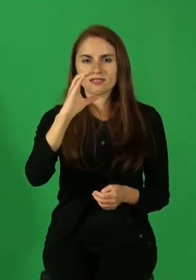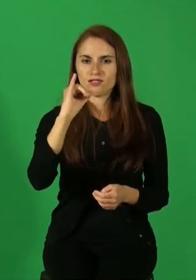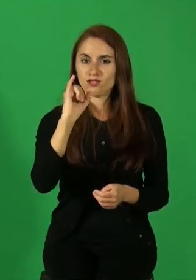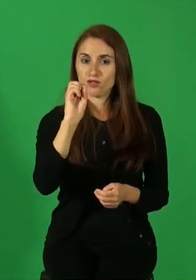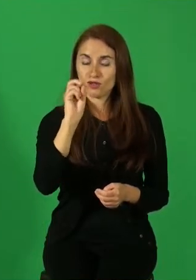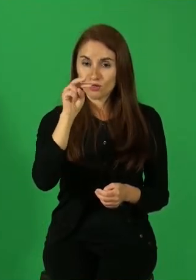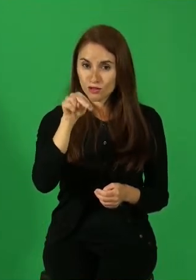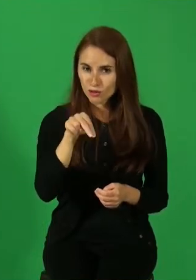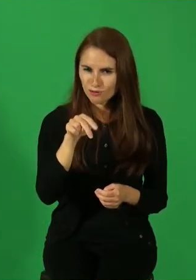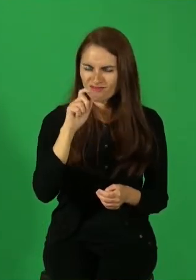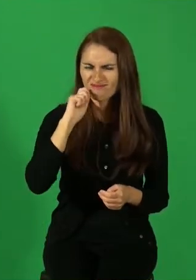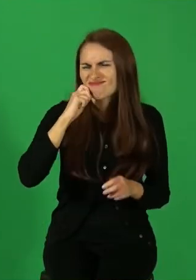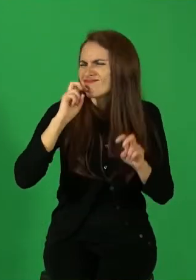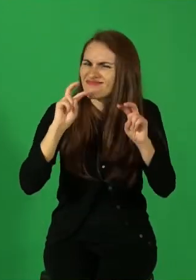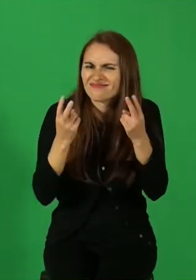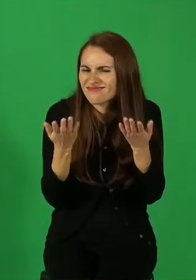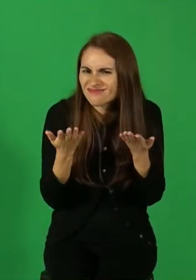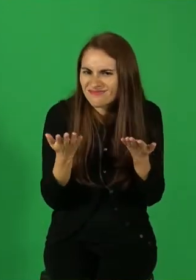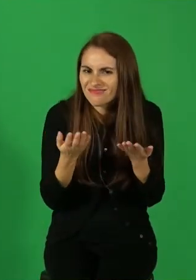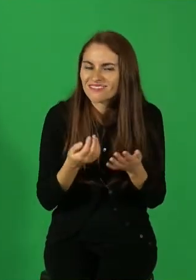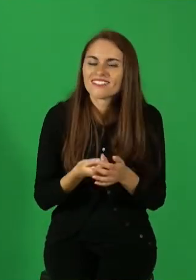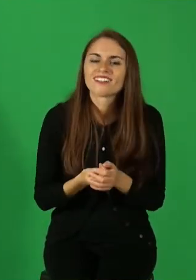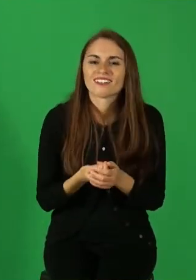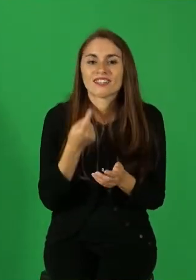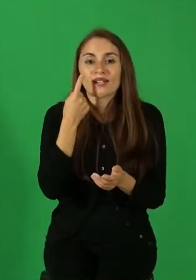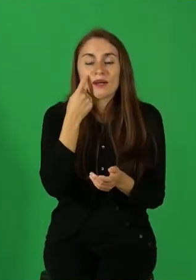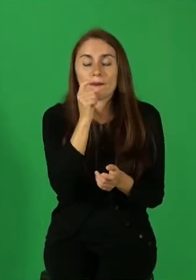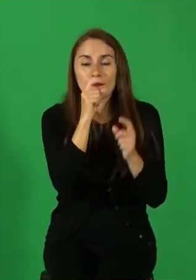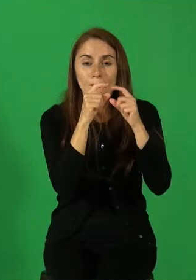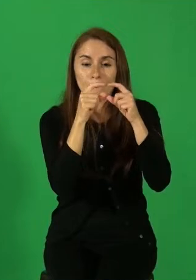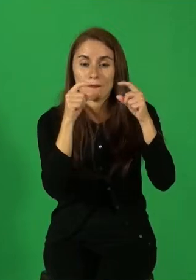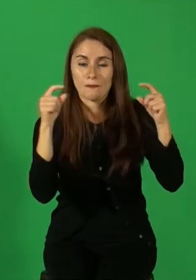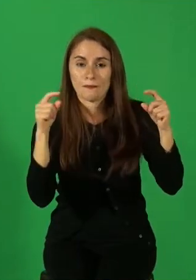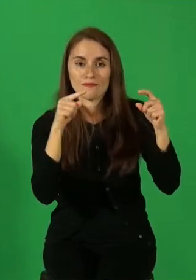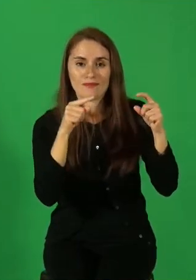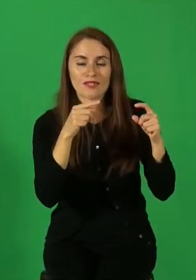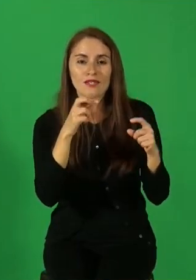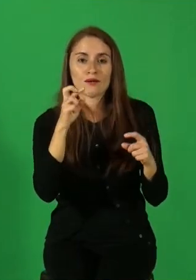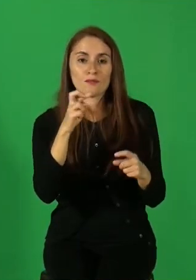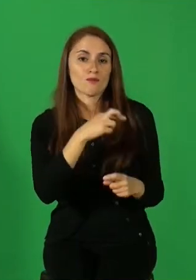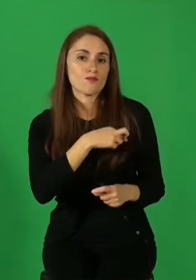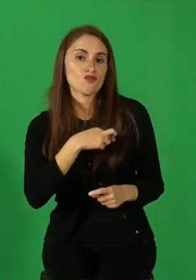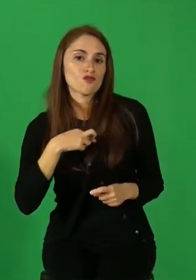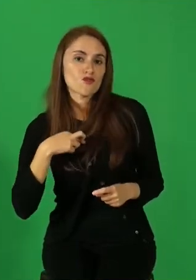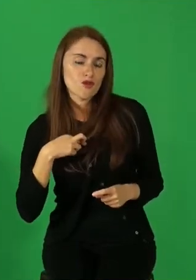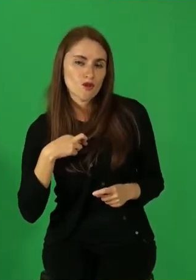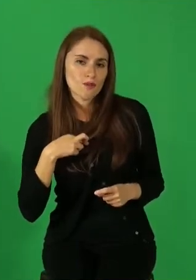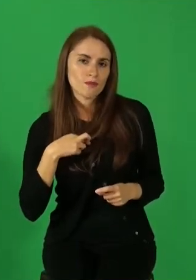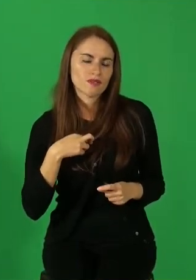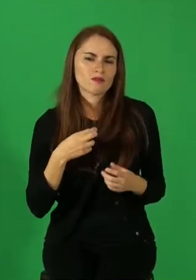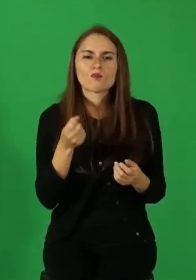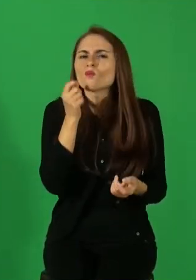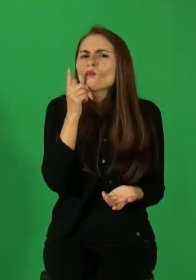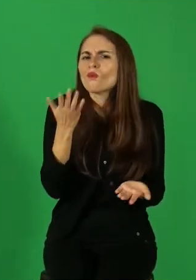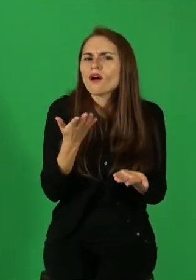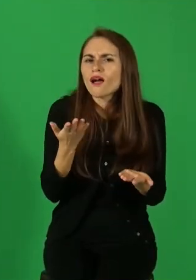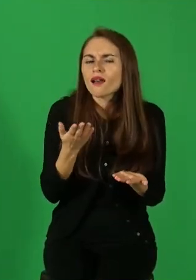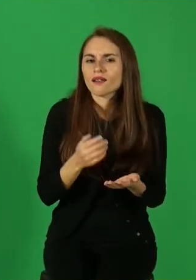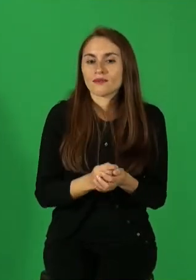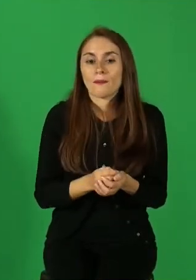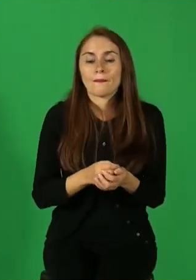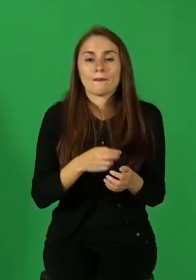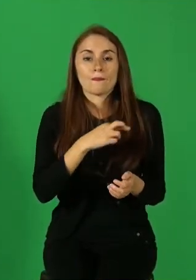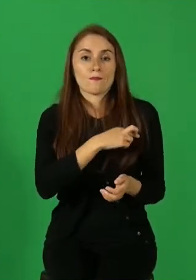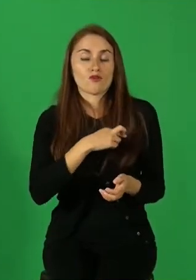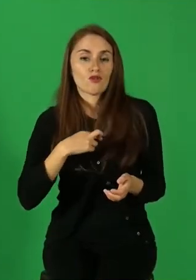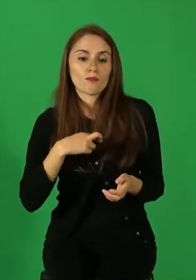pronominalización? Se refiere, en este caso, tal como lo dice el nombre, a los pronombres. ¿Qué pronombres? Los pronombres